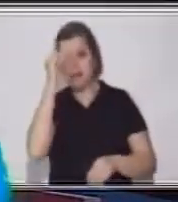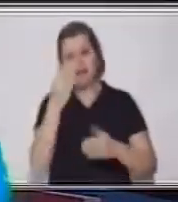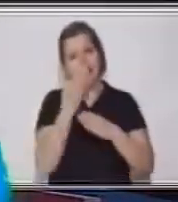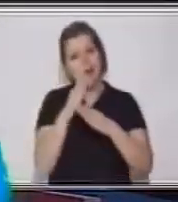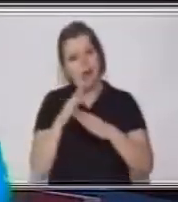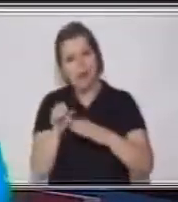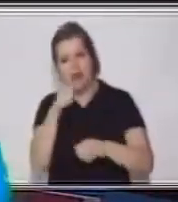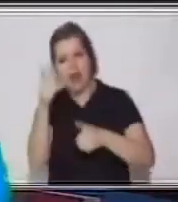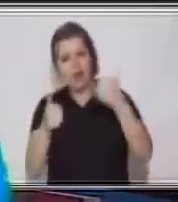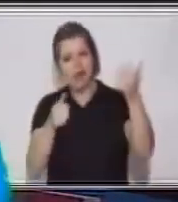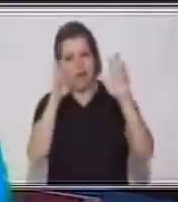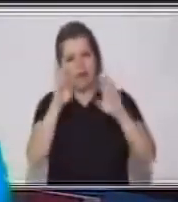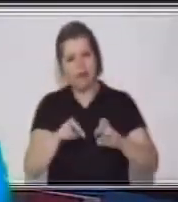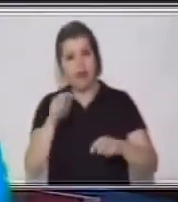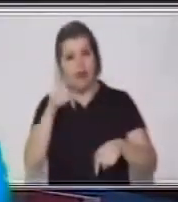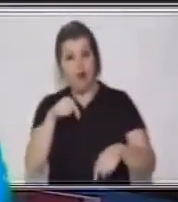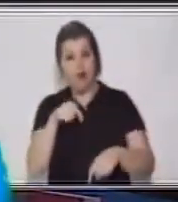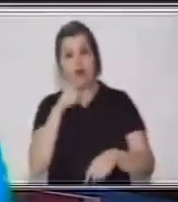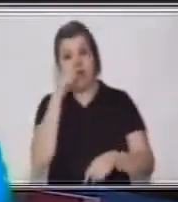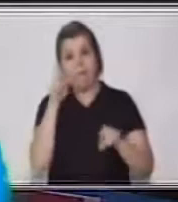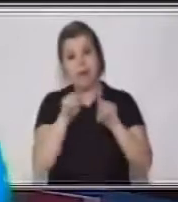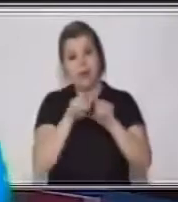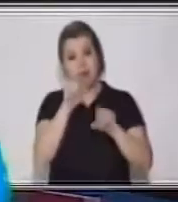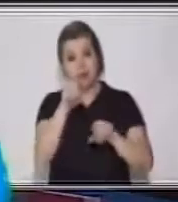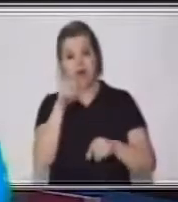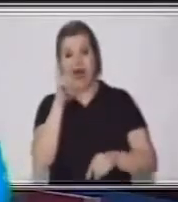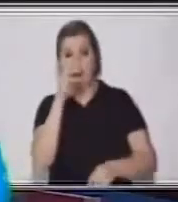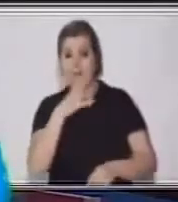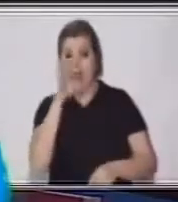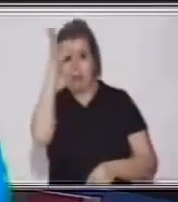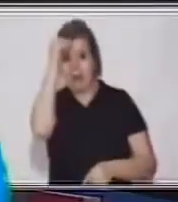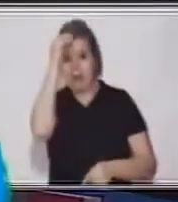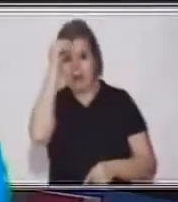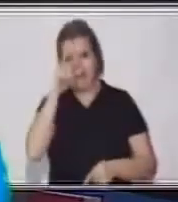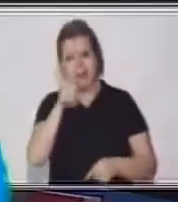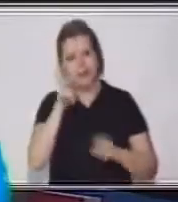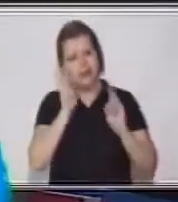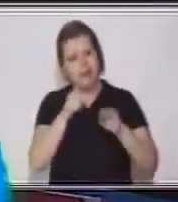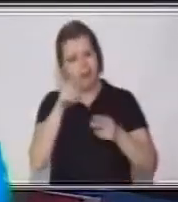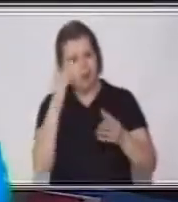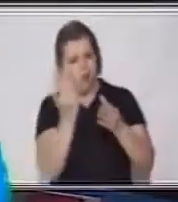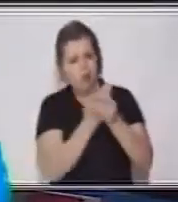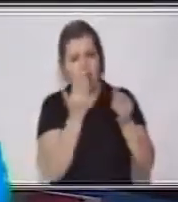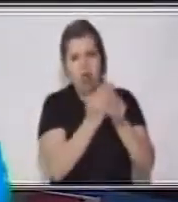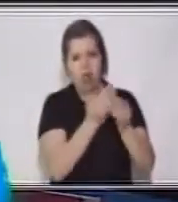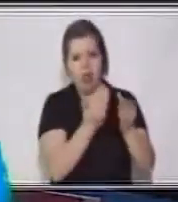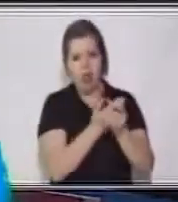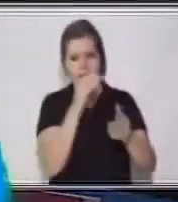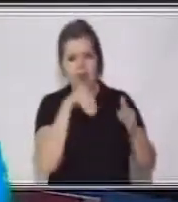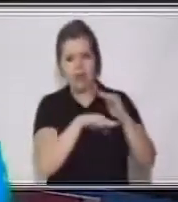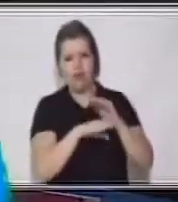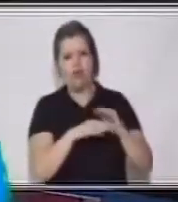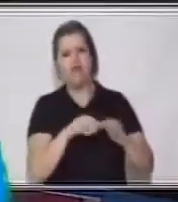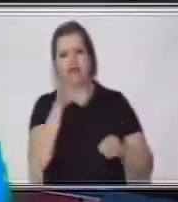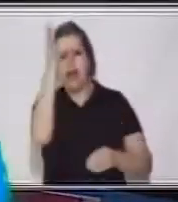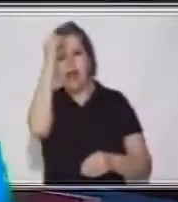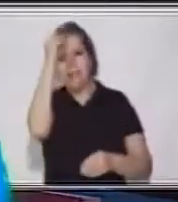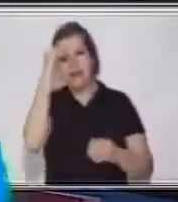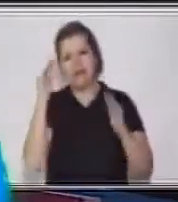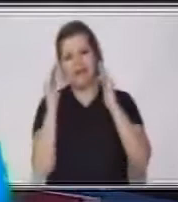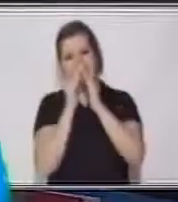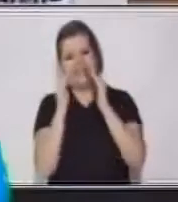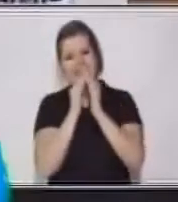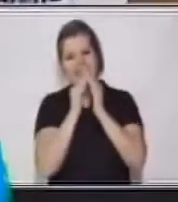compartir lo que hoy pudimos aprender. Siempre tengan presente guardar todos sus trabajos dentro de su portafolio Aprendo en